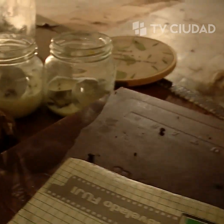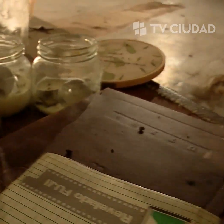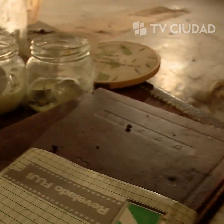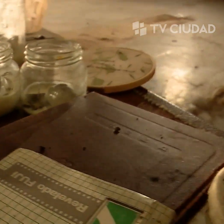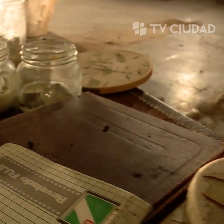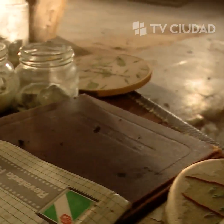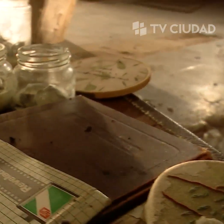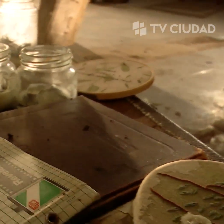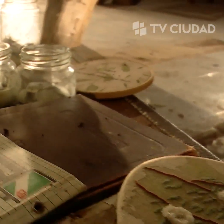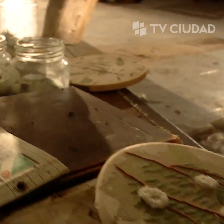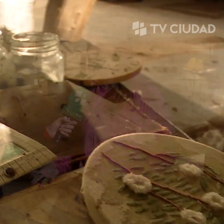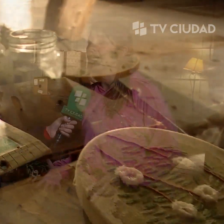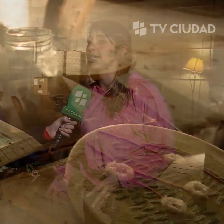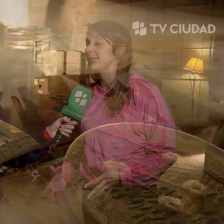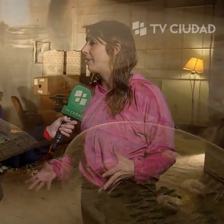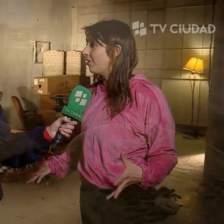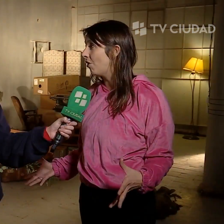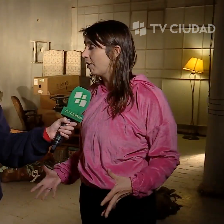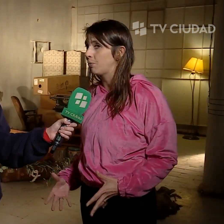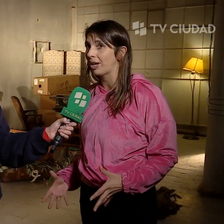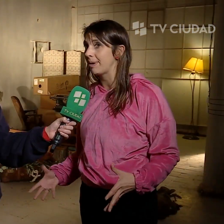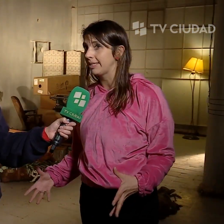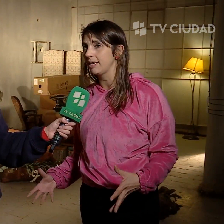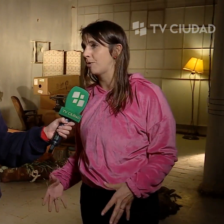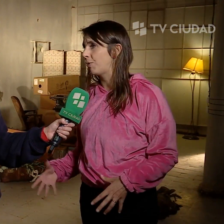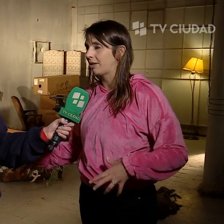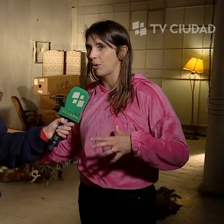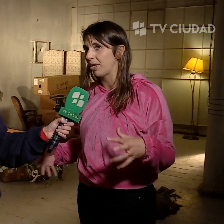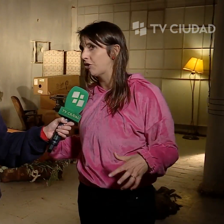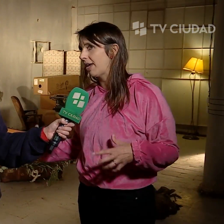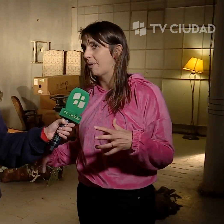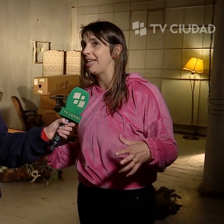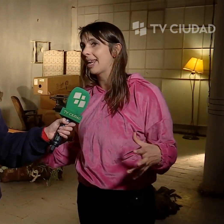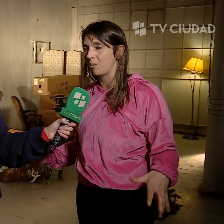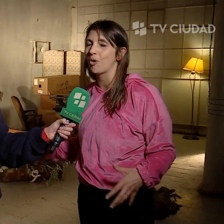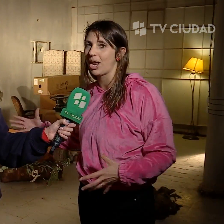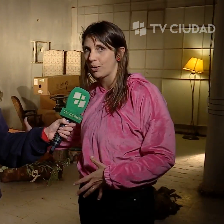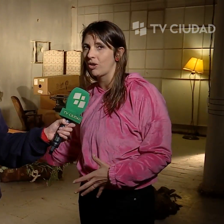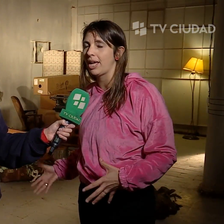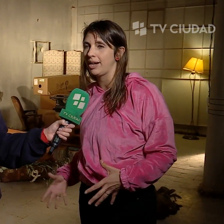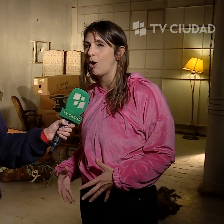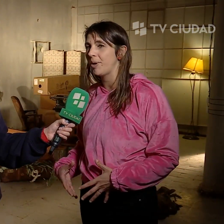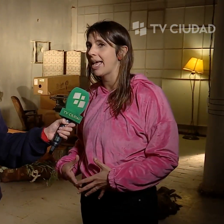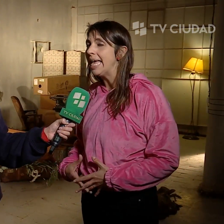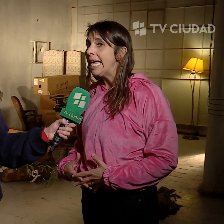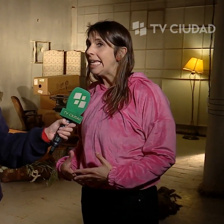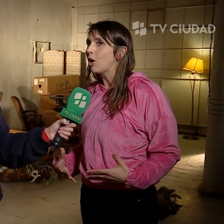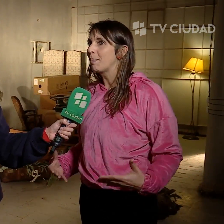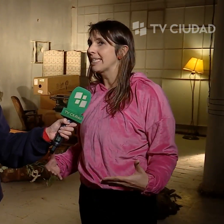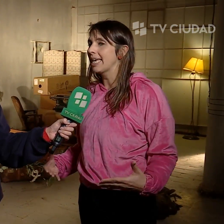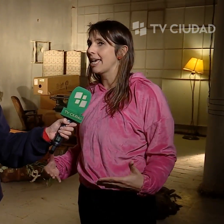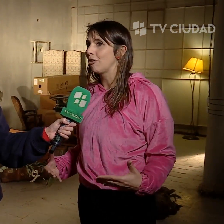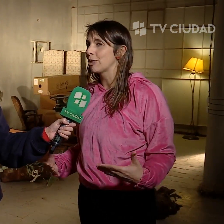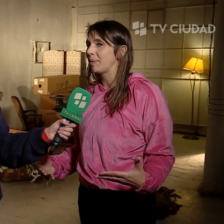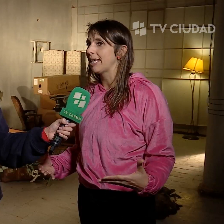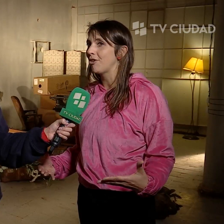viví de un tiempo donde me crié y fue una casa que se perdió en un remate por una toda una historia familiar que es un poco la cuento en la en la obra y lo